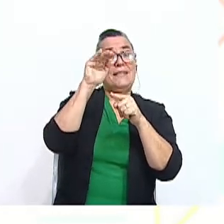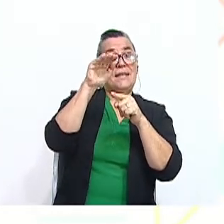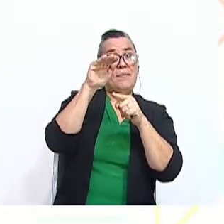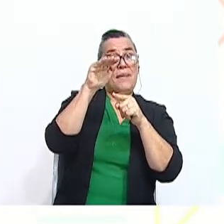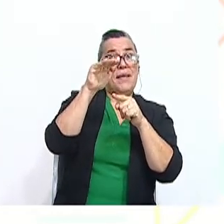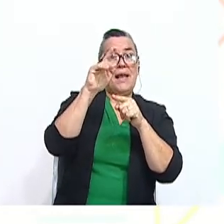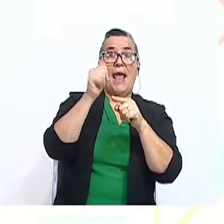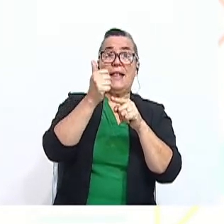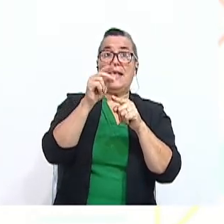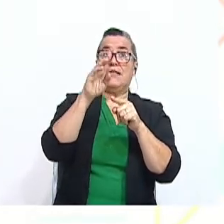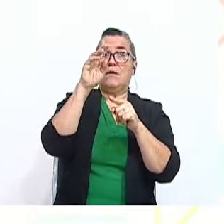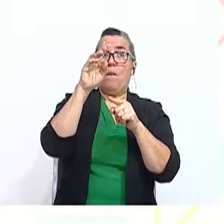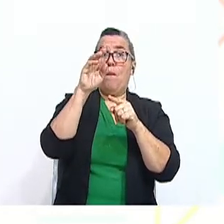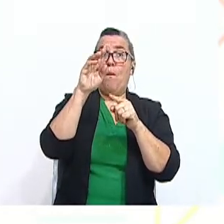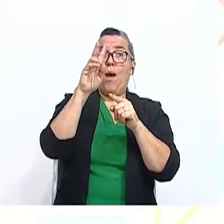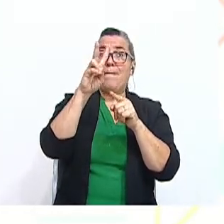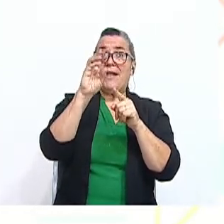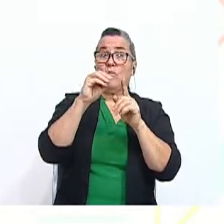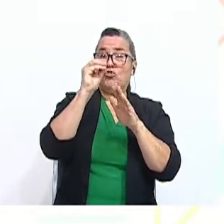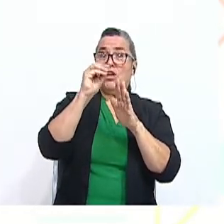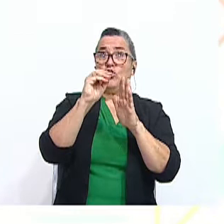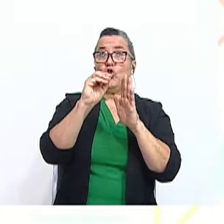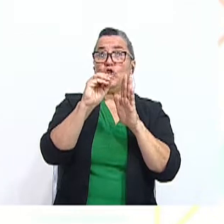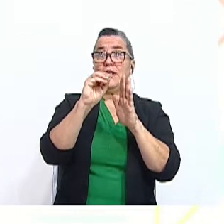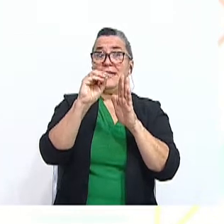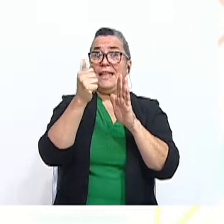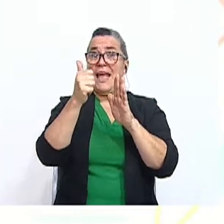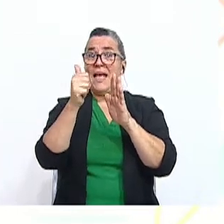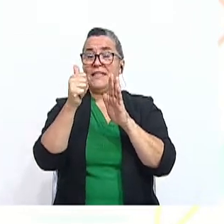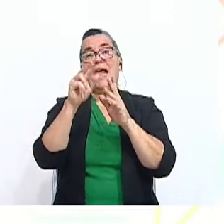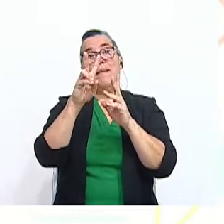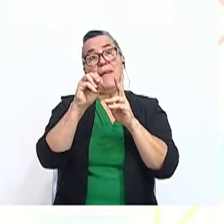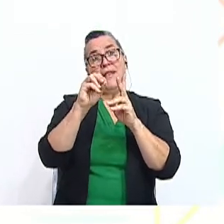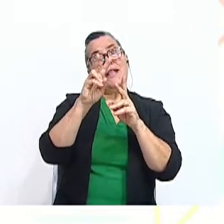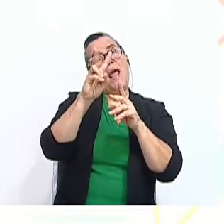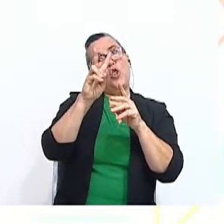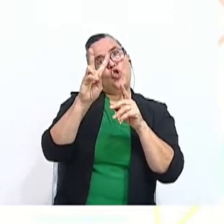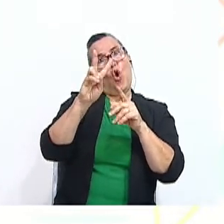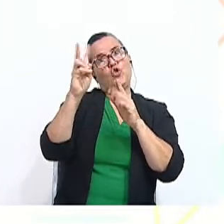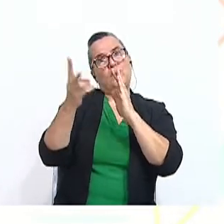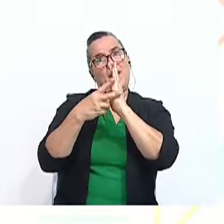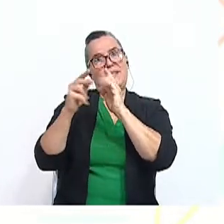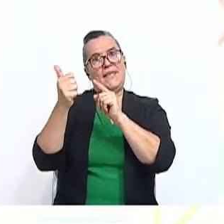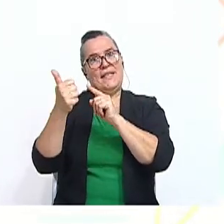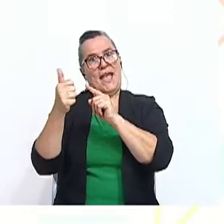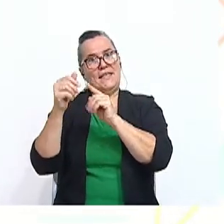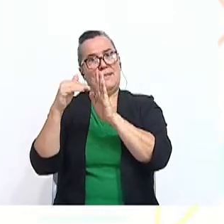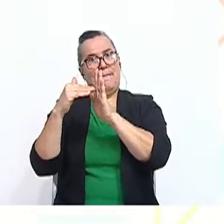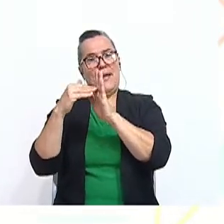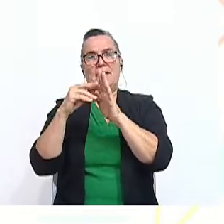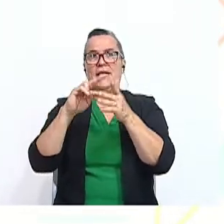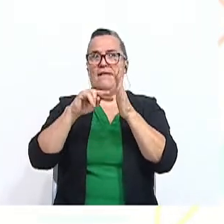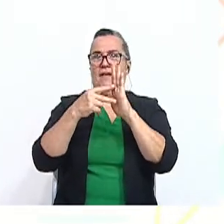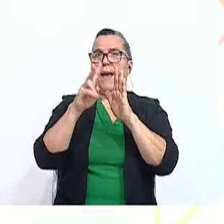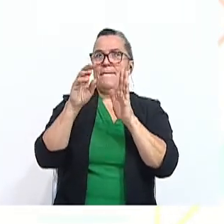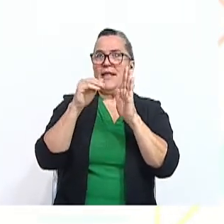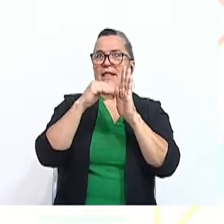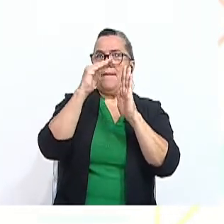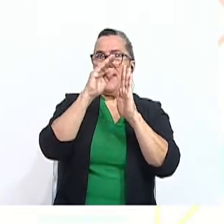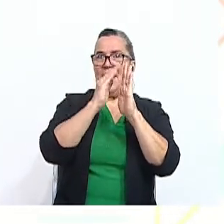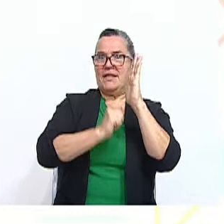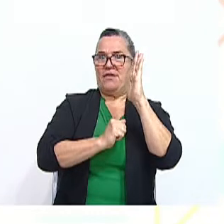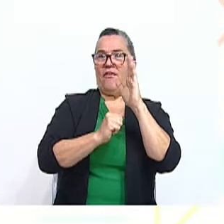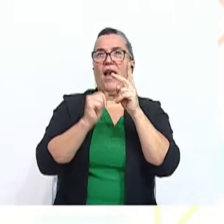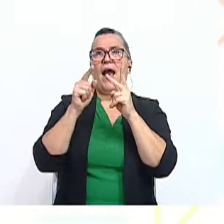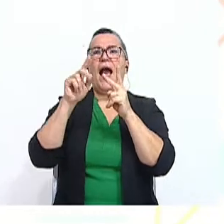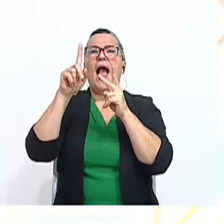el 10% va a ser de 10,000 colones. Entonces, el 20% son 2 veces 10,000, es decir, 20,000 colones. A 100,000